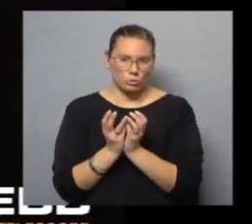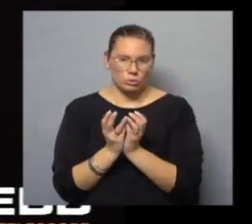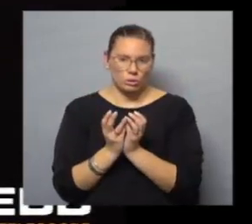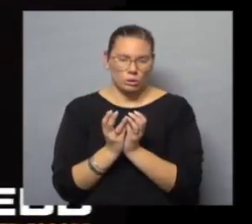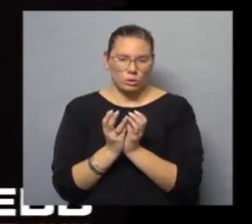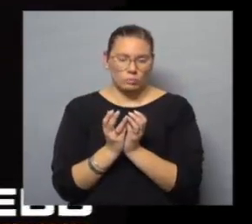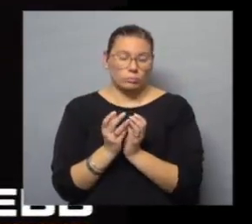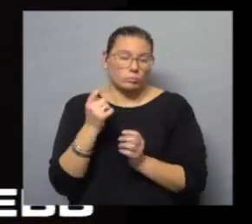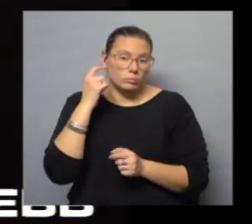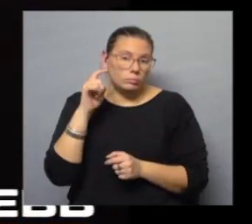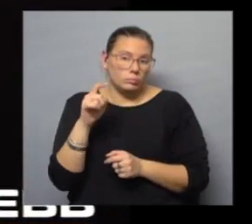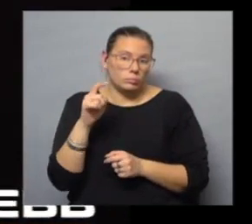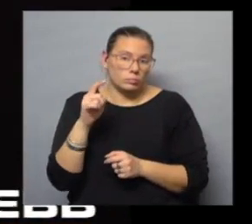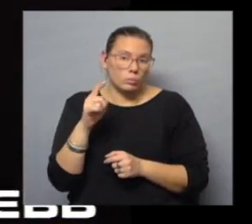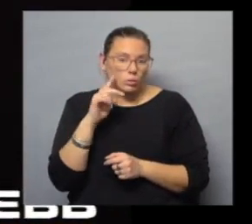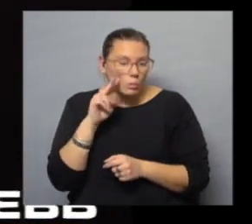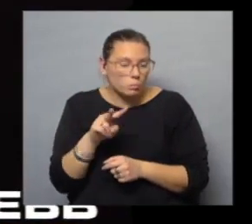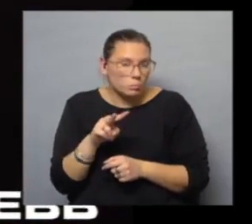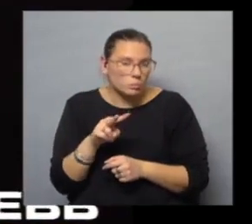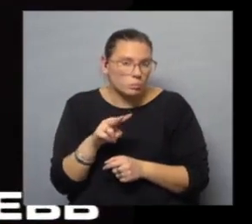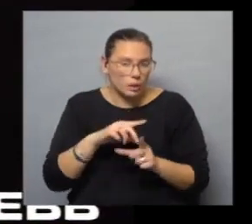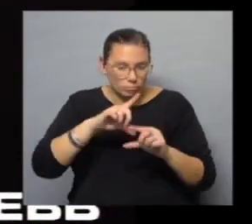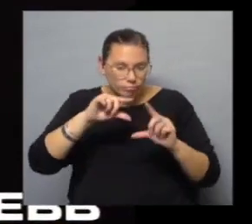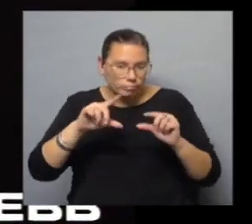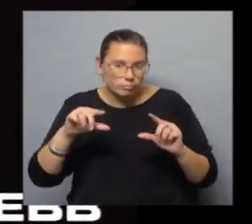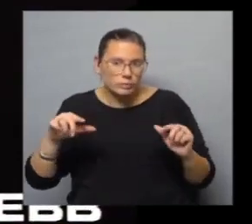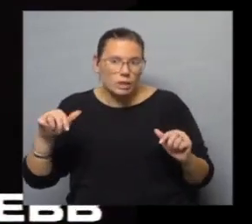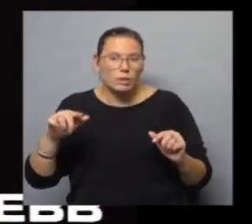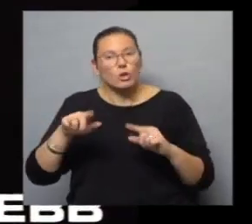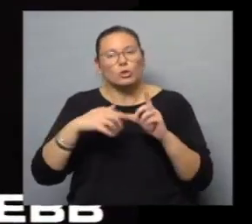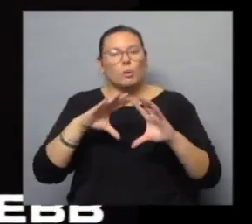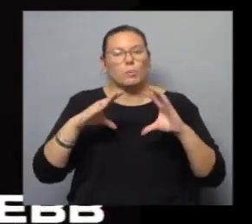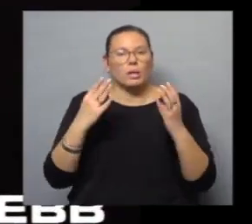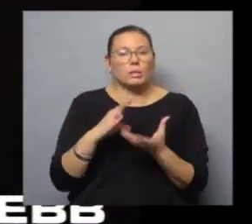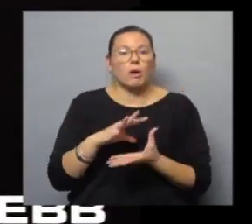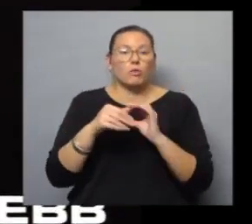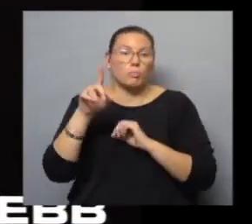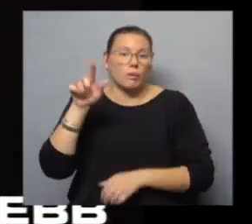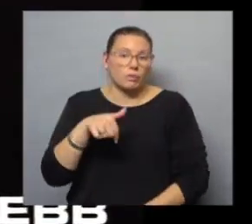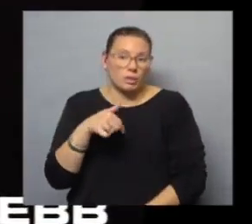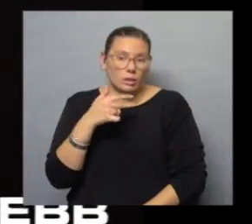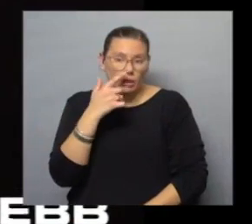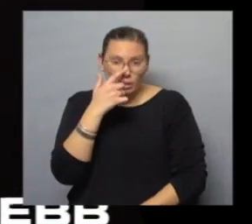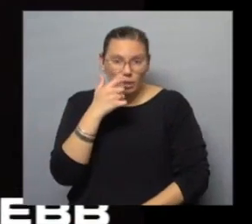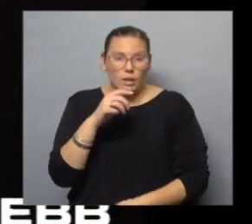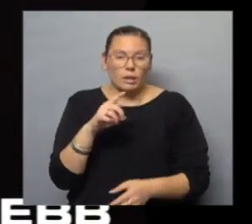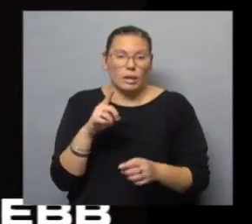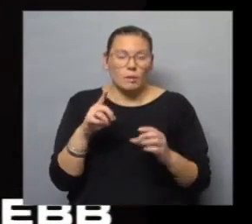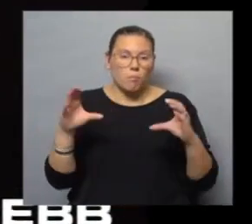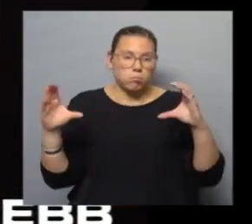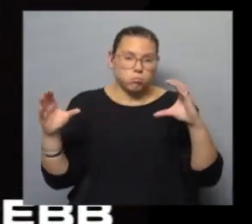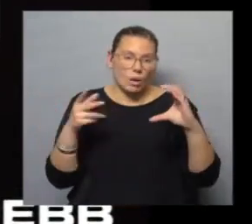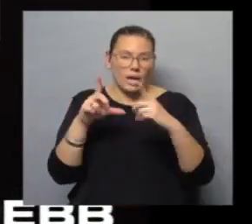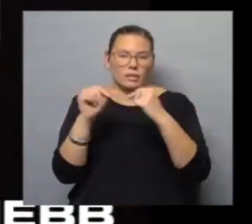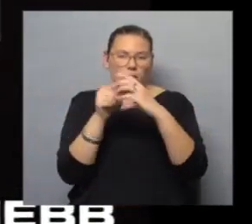La idea es, bueno, uno obtiene un espectro de esa atmósfera de un exoplaneta. De la manera que se obtiene, uno espera que el exoplaneta pase por delante de la